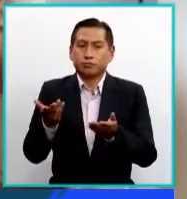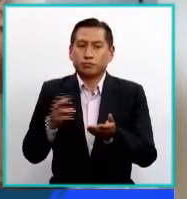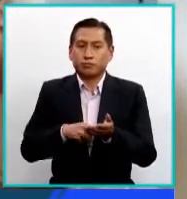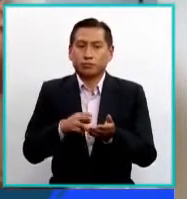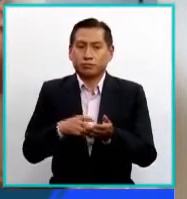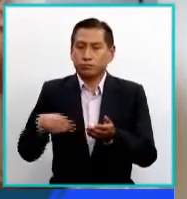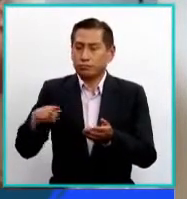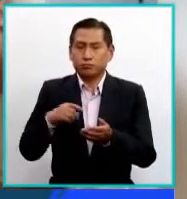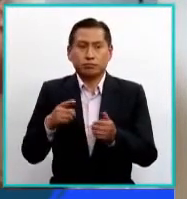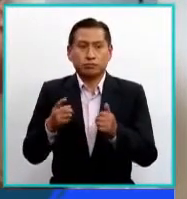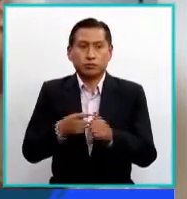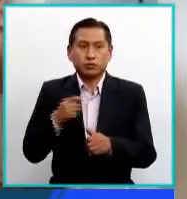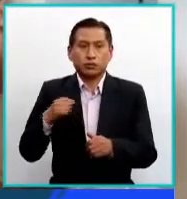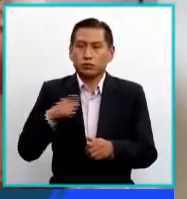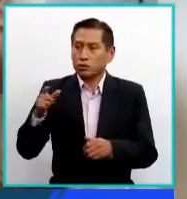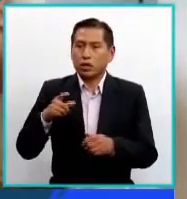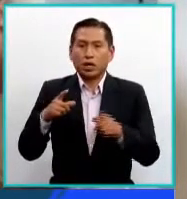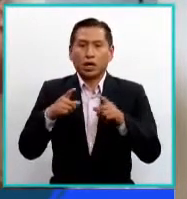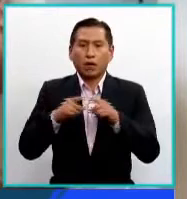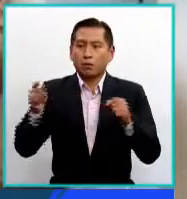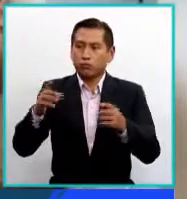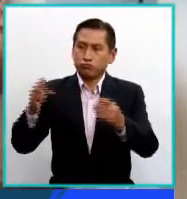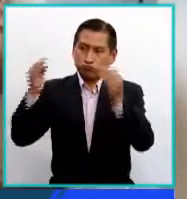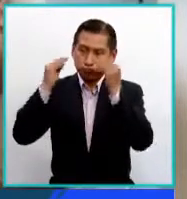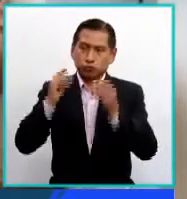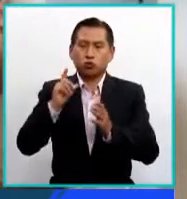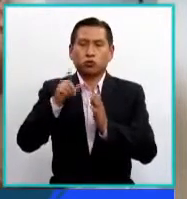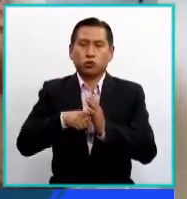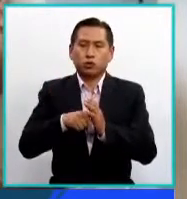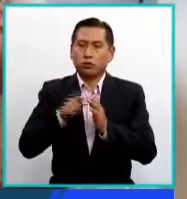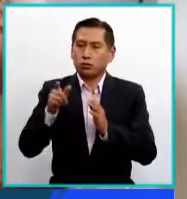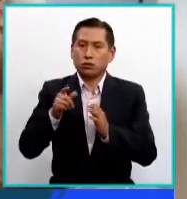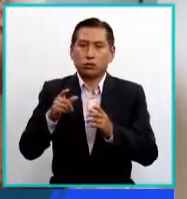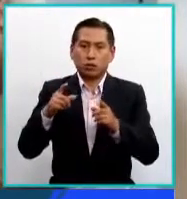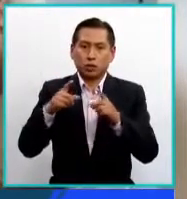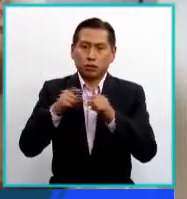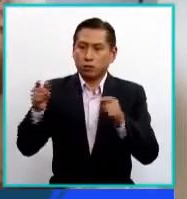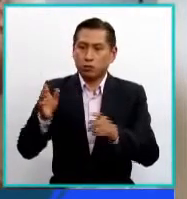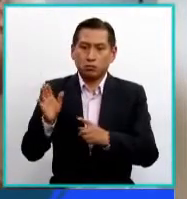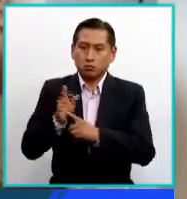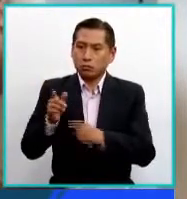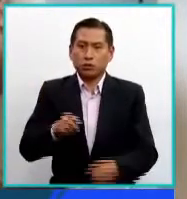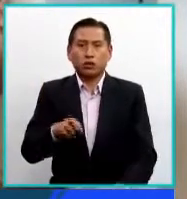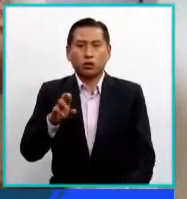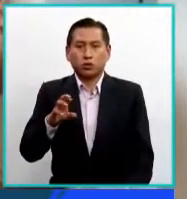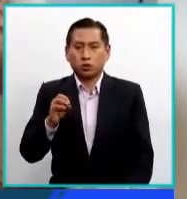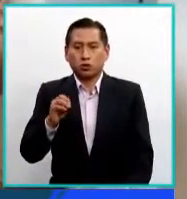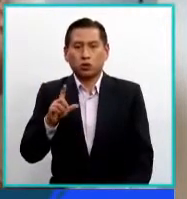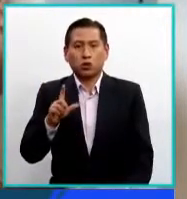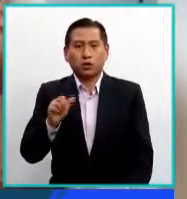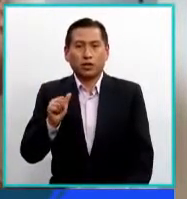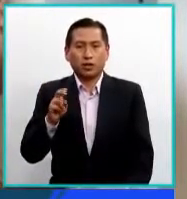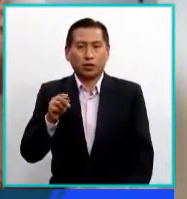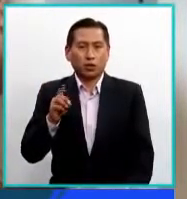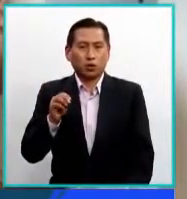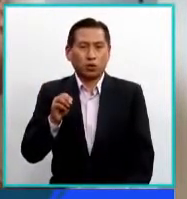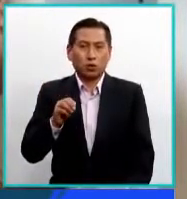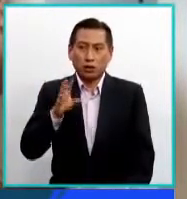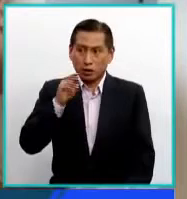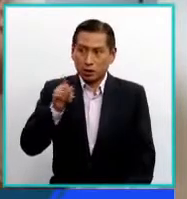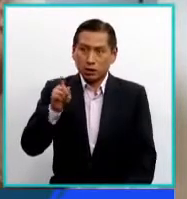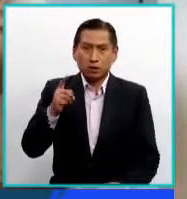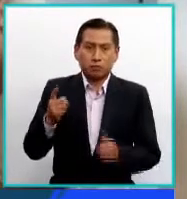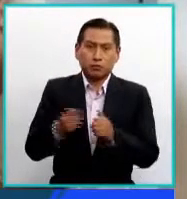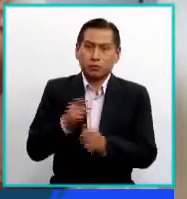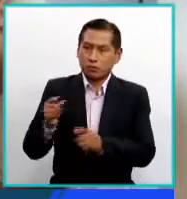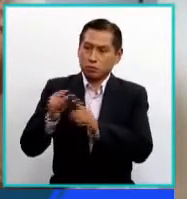Rolando, primero pasé con un japonés las clases y después fue el japonés que me presentó a Rolando. Y Rolando